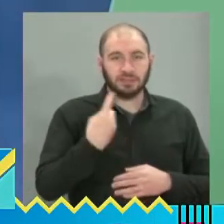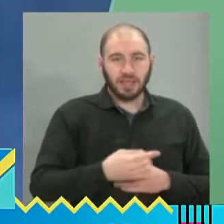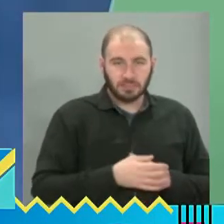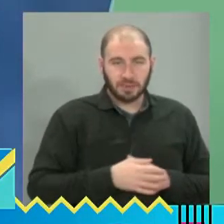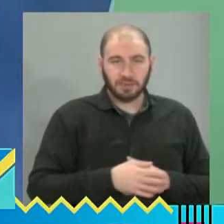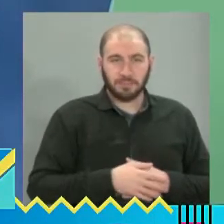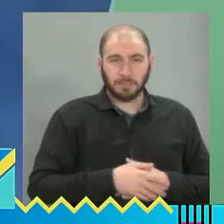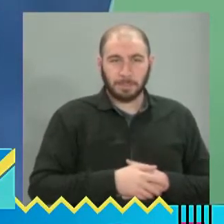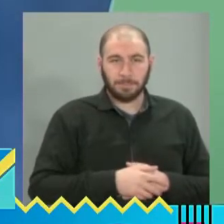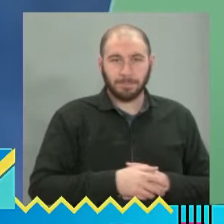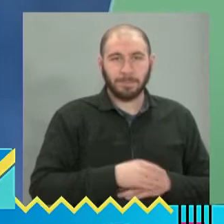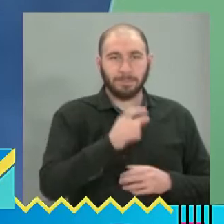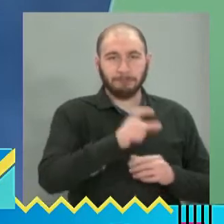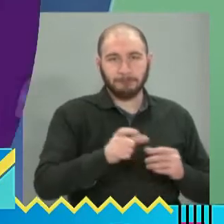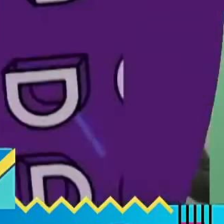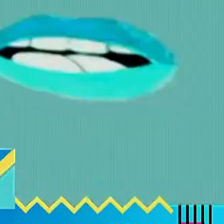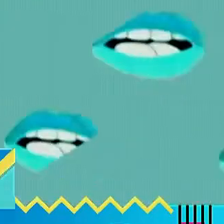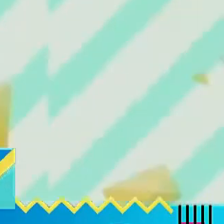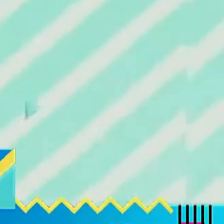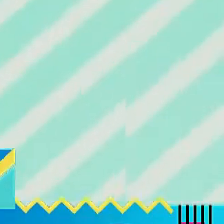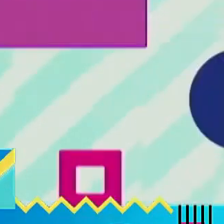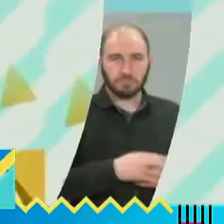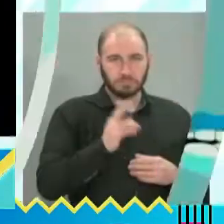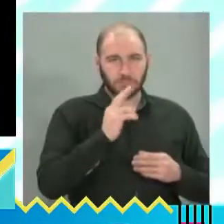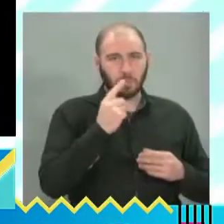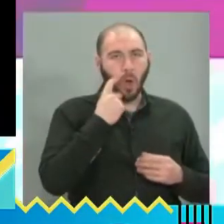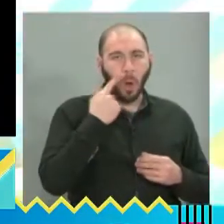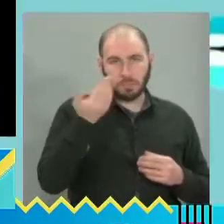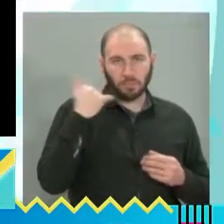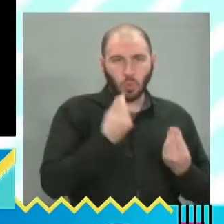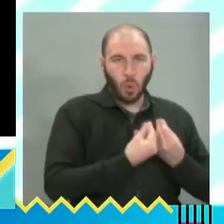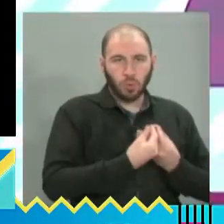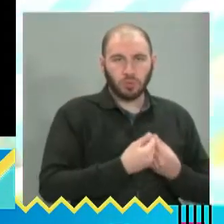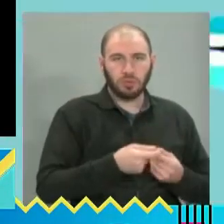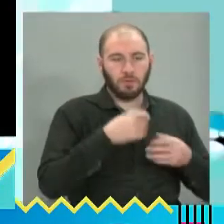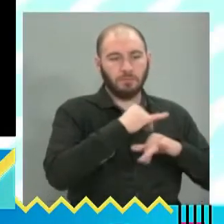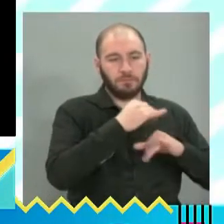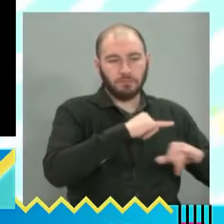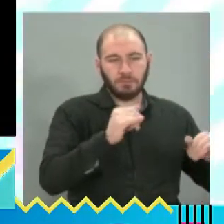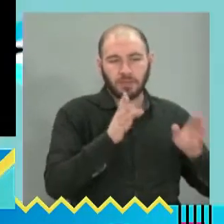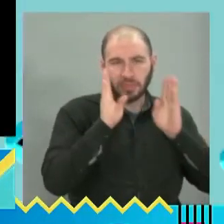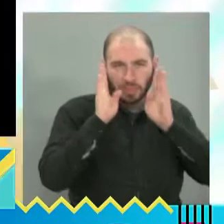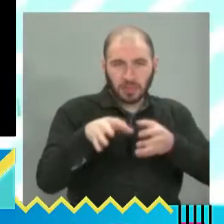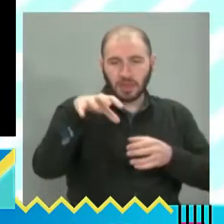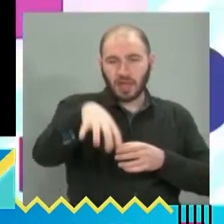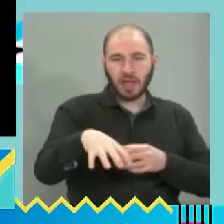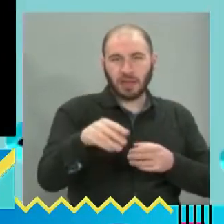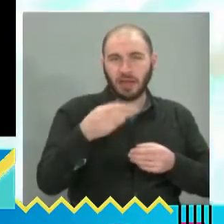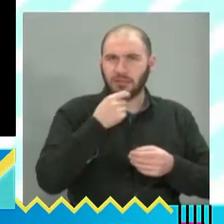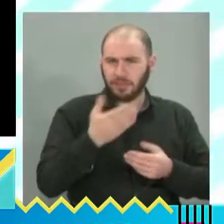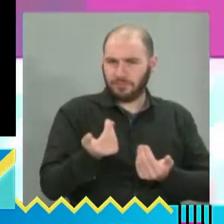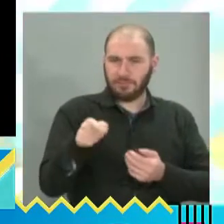históricamente la mayor cantidad de fumadores era el sexo masculino. Entonces el marketing empezó a trabajar en esa área que no era